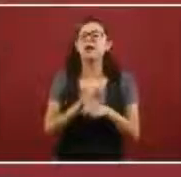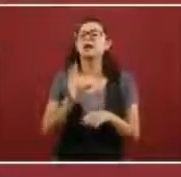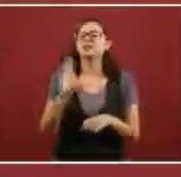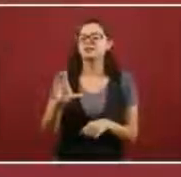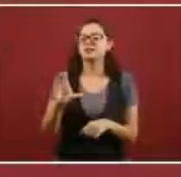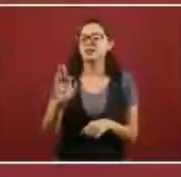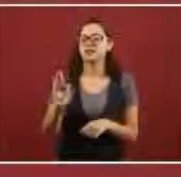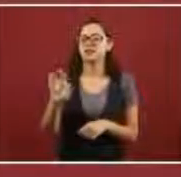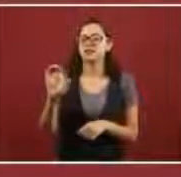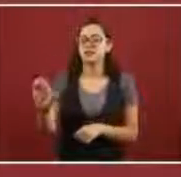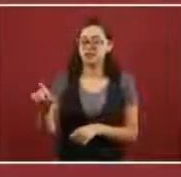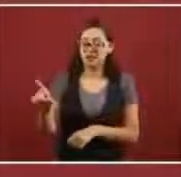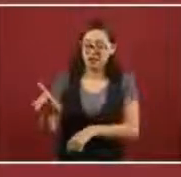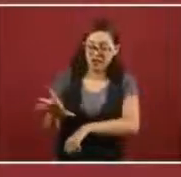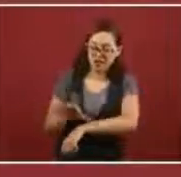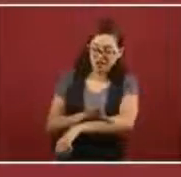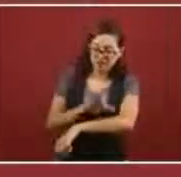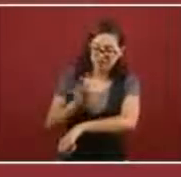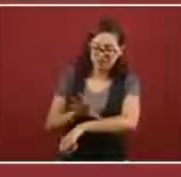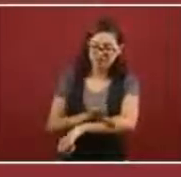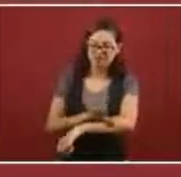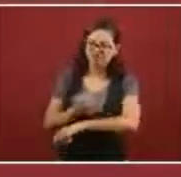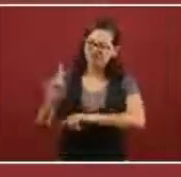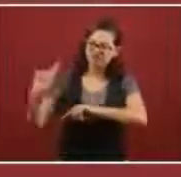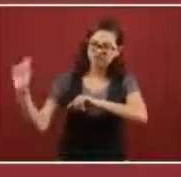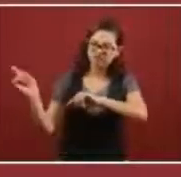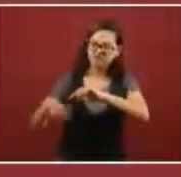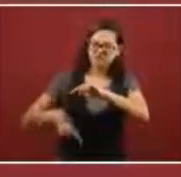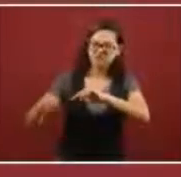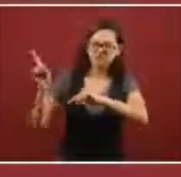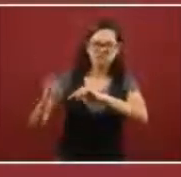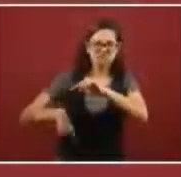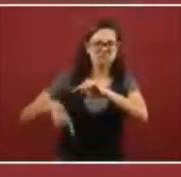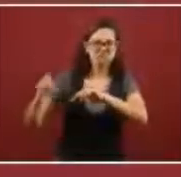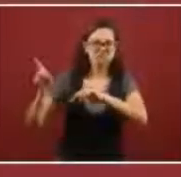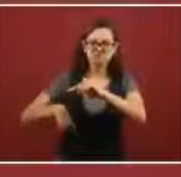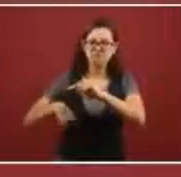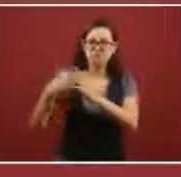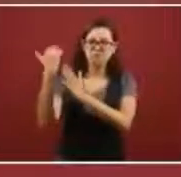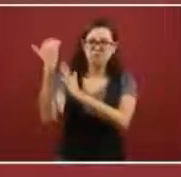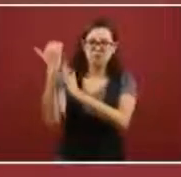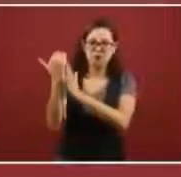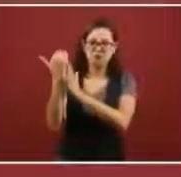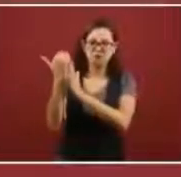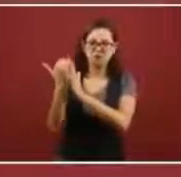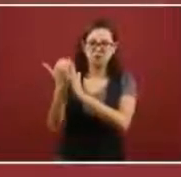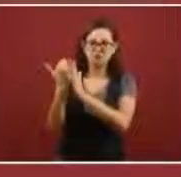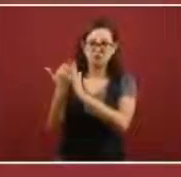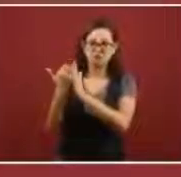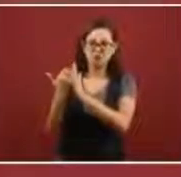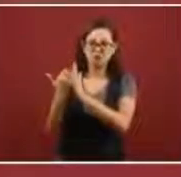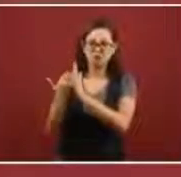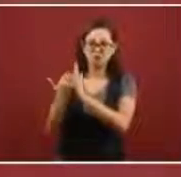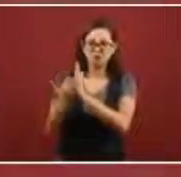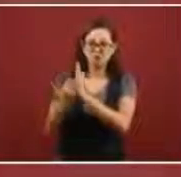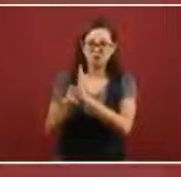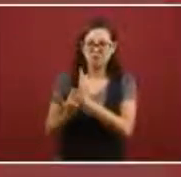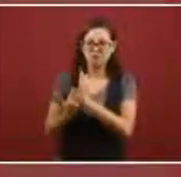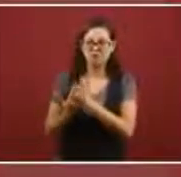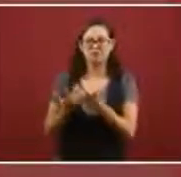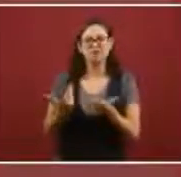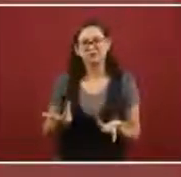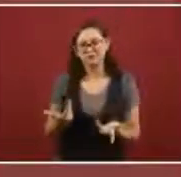de energía eléctrica a la Comisión Federal de Electricidad. Y en vez de